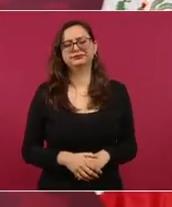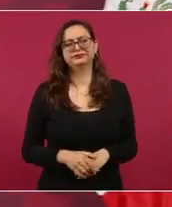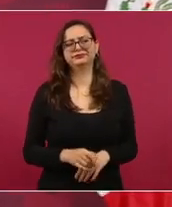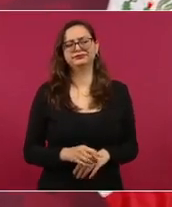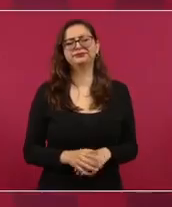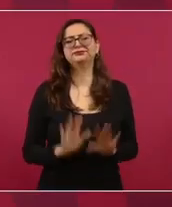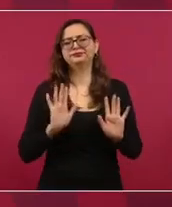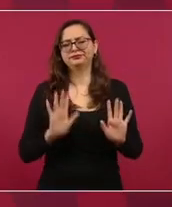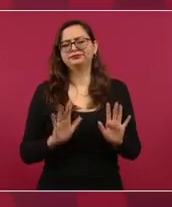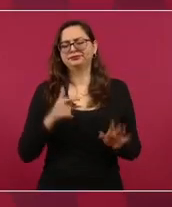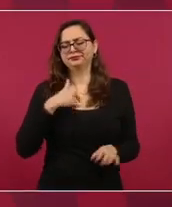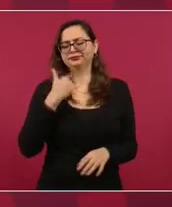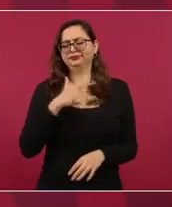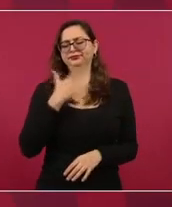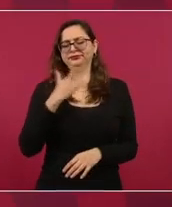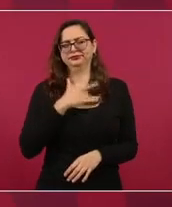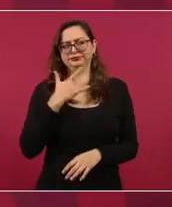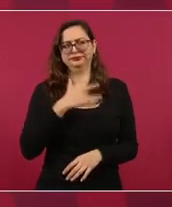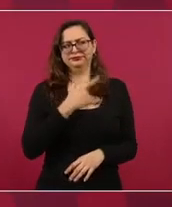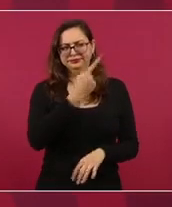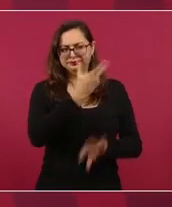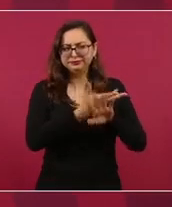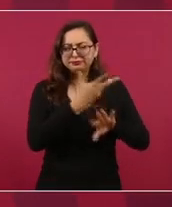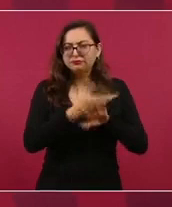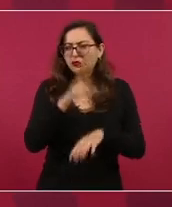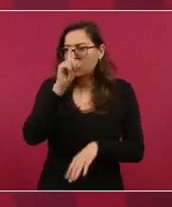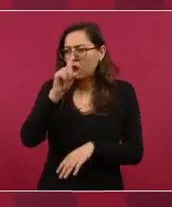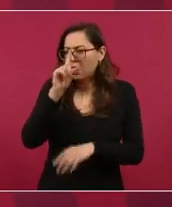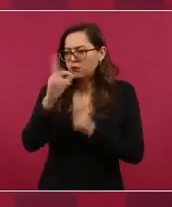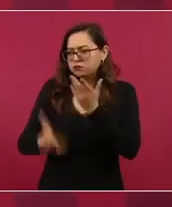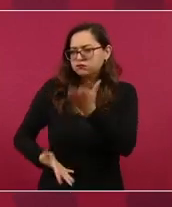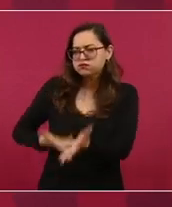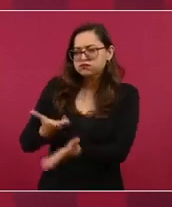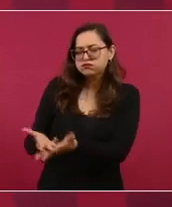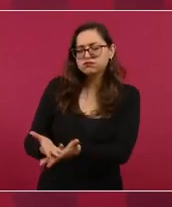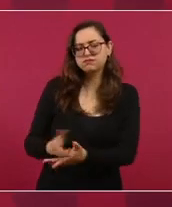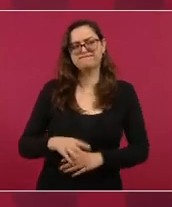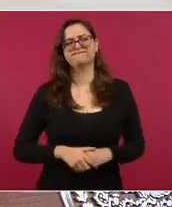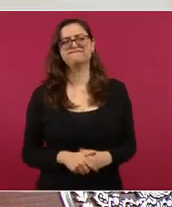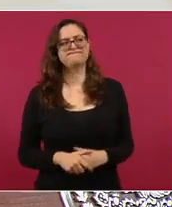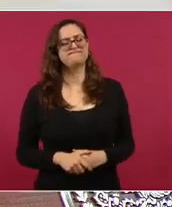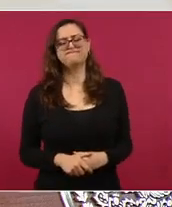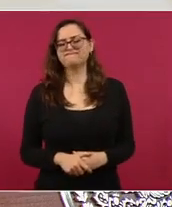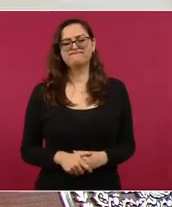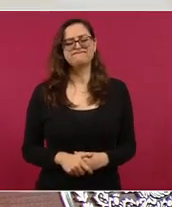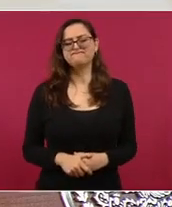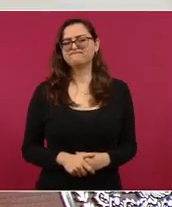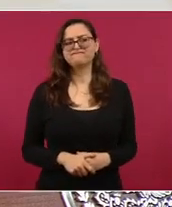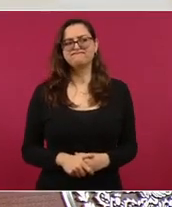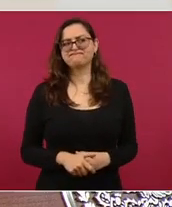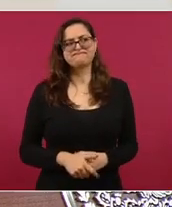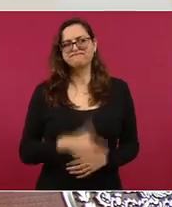a él, porque no consideré